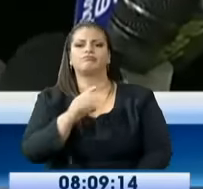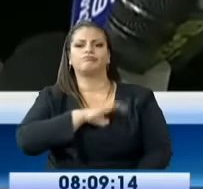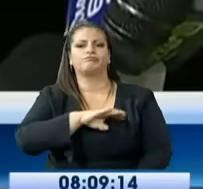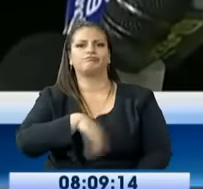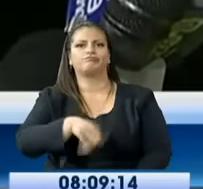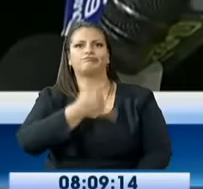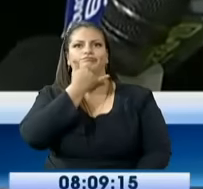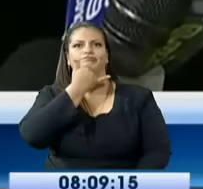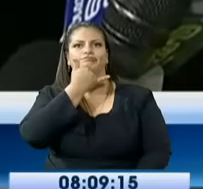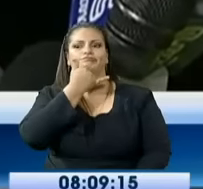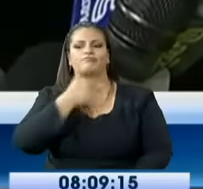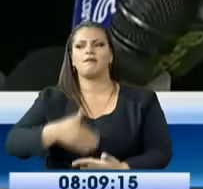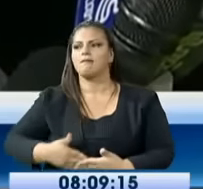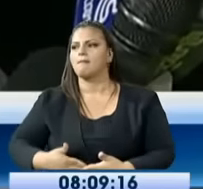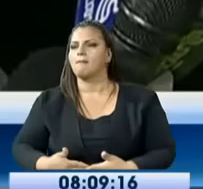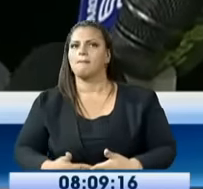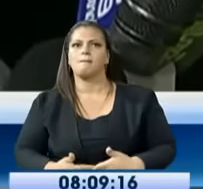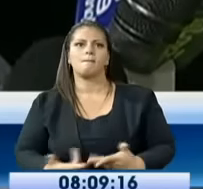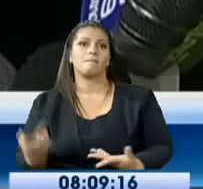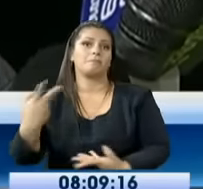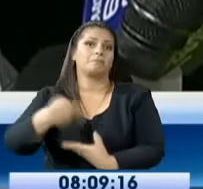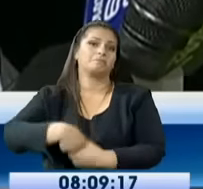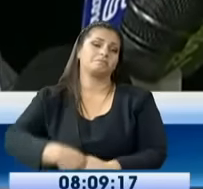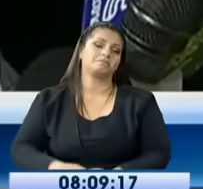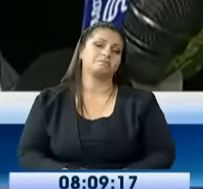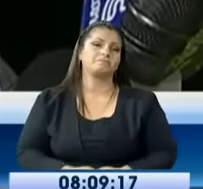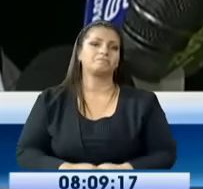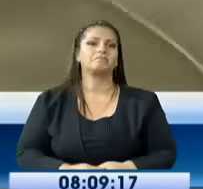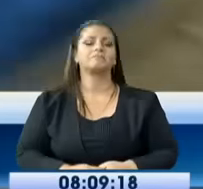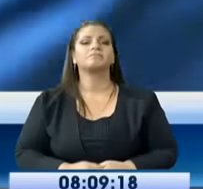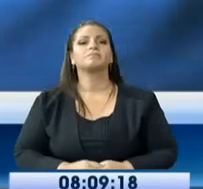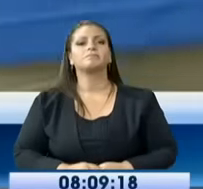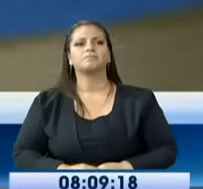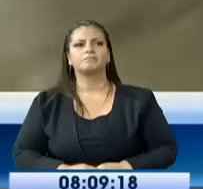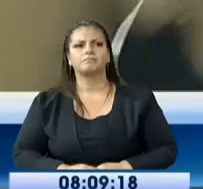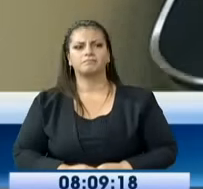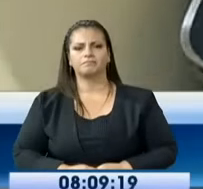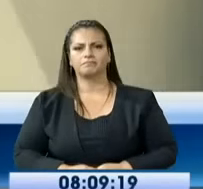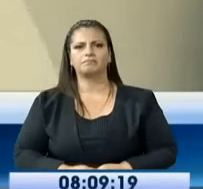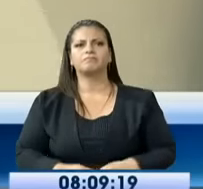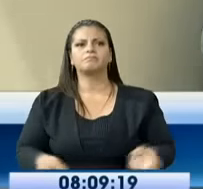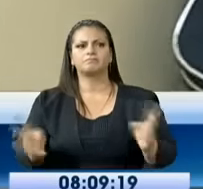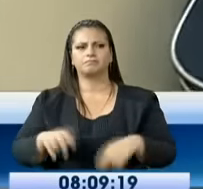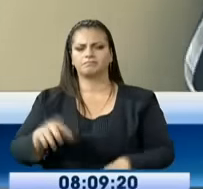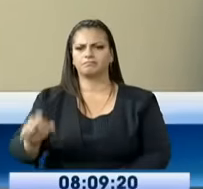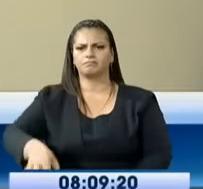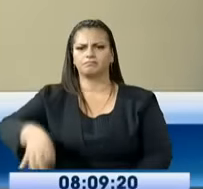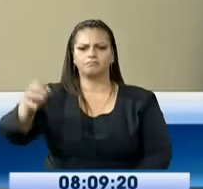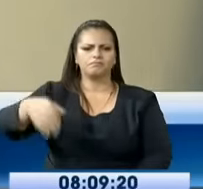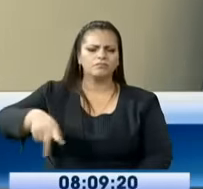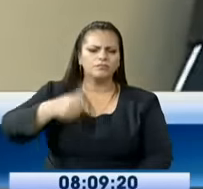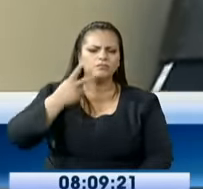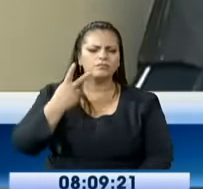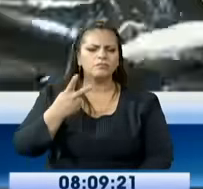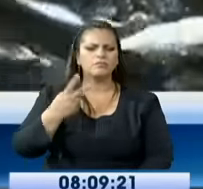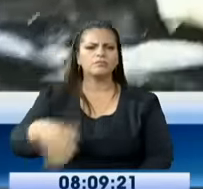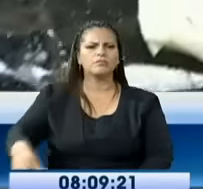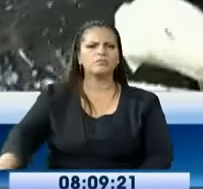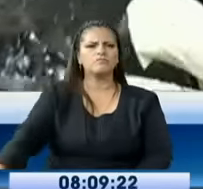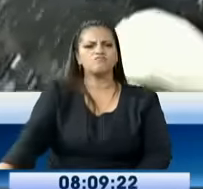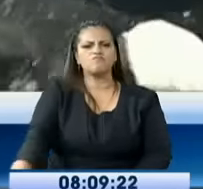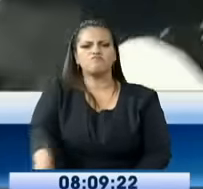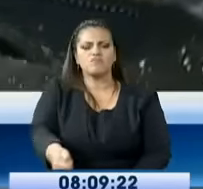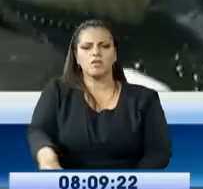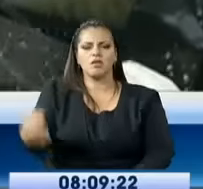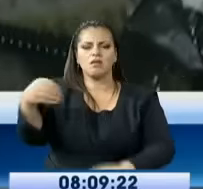de eso, también se logró encontrar una maleta que tenía en el interior lo que es